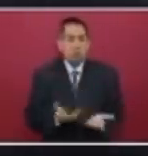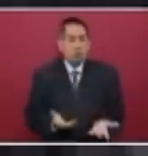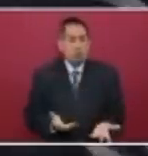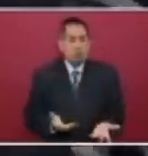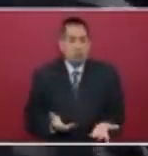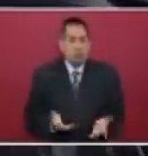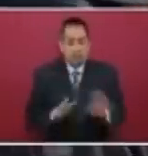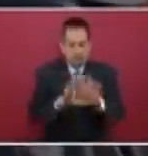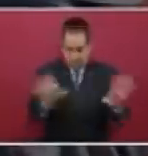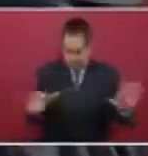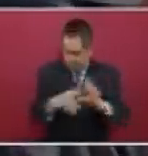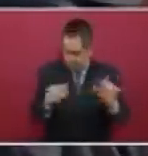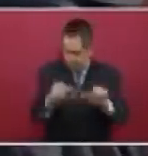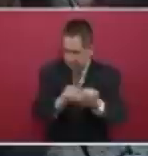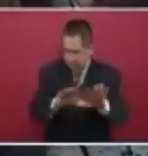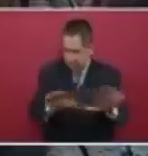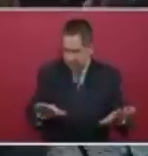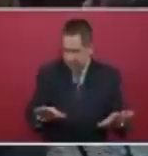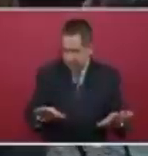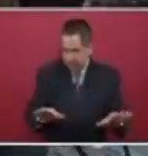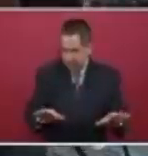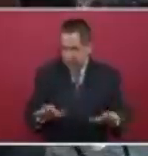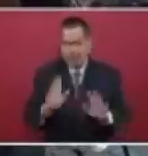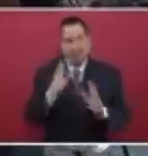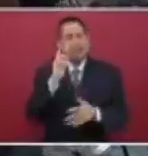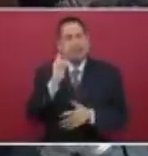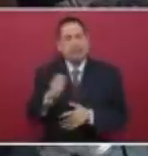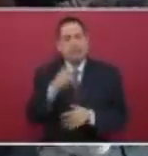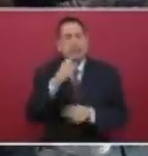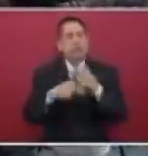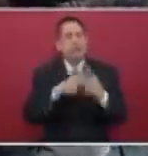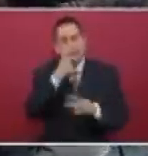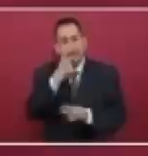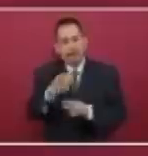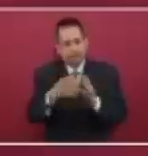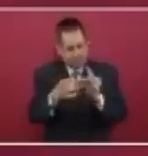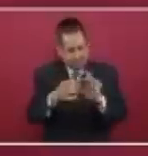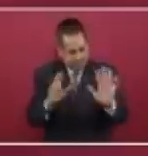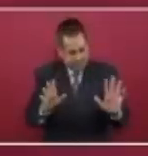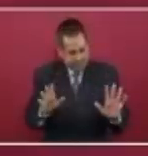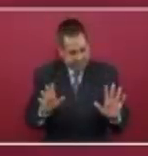y hasta ahí lo dejo o sea nada más decir